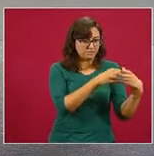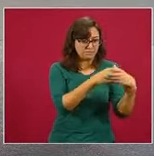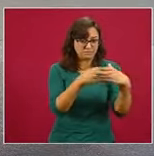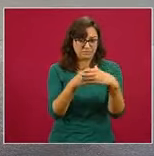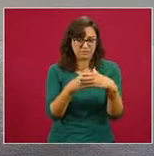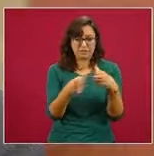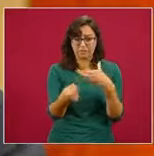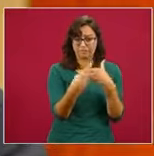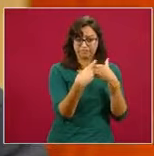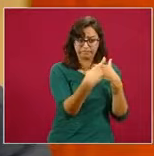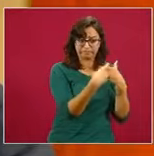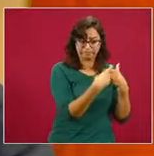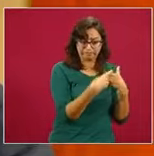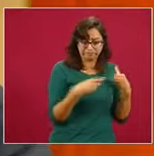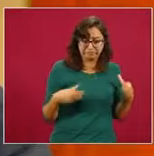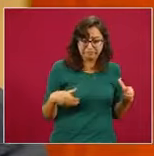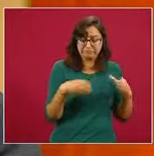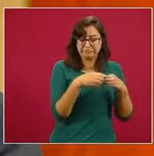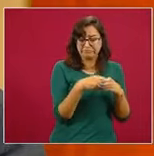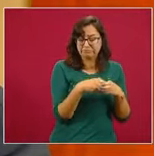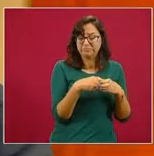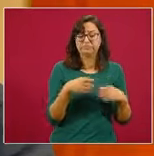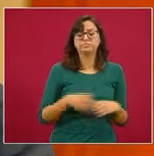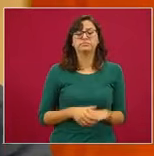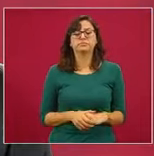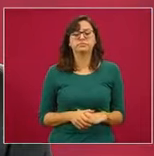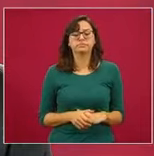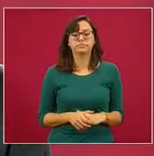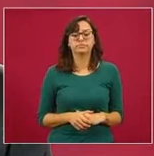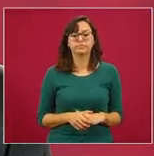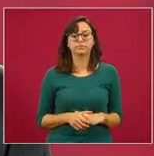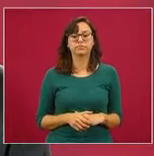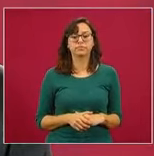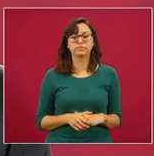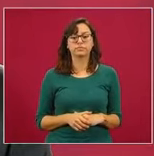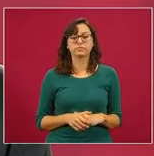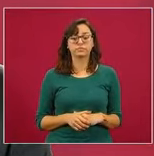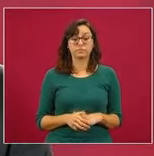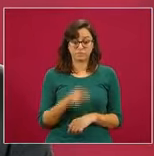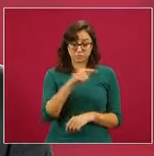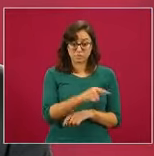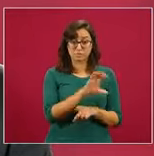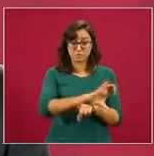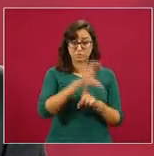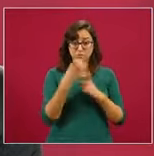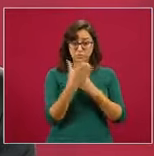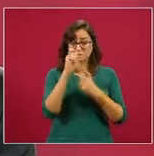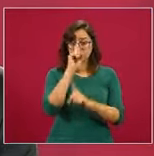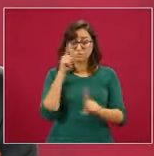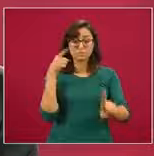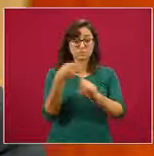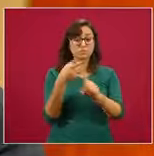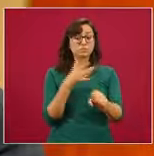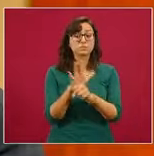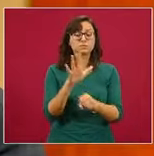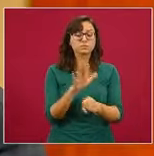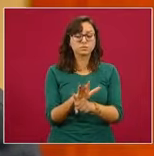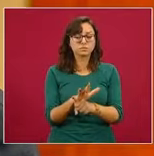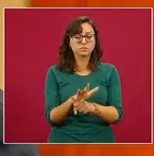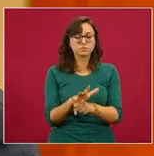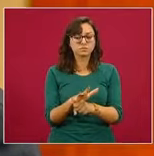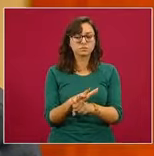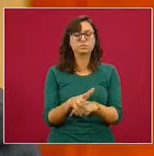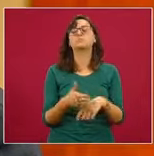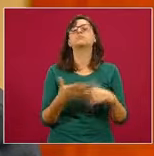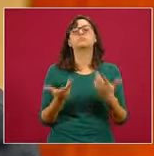la infectología, etcétera. El propósito de ese comité es tener un reconocimiento